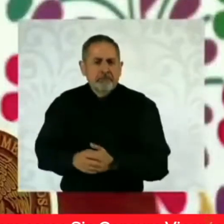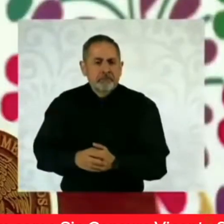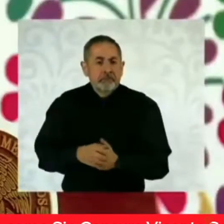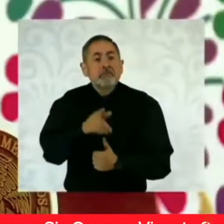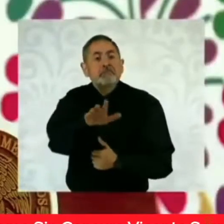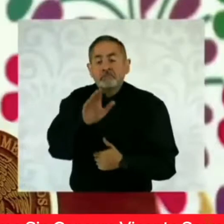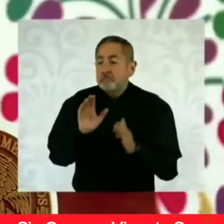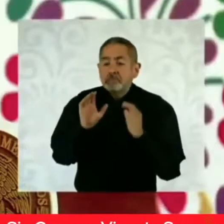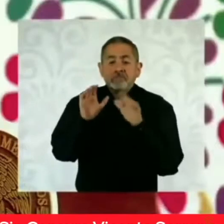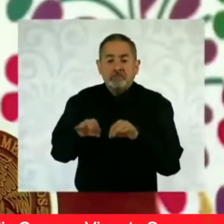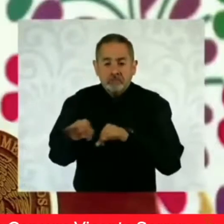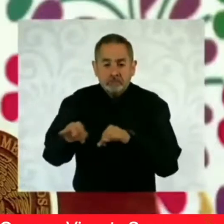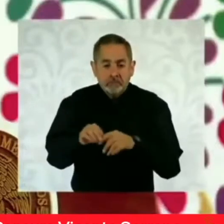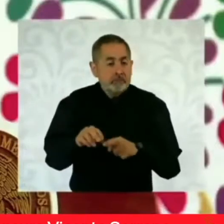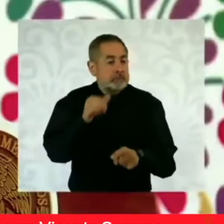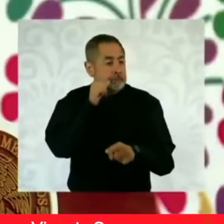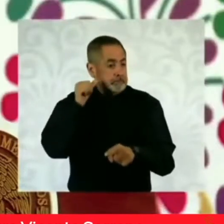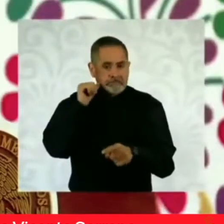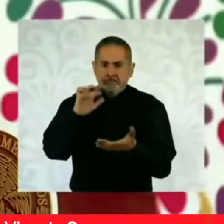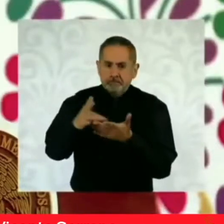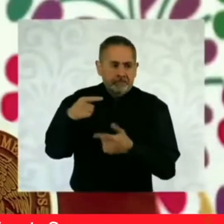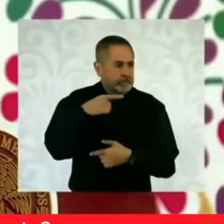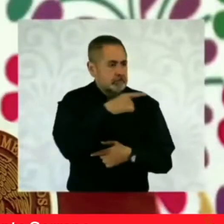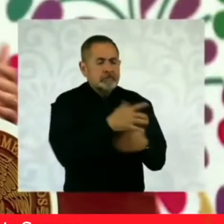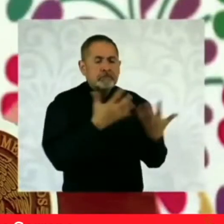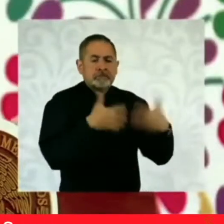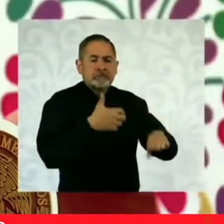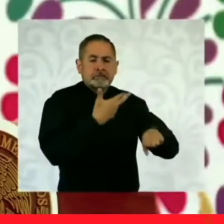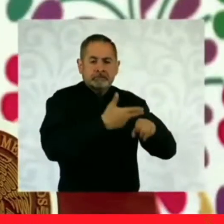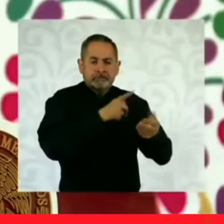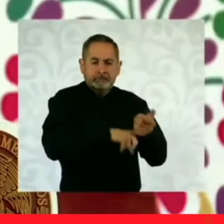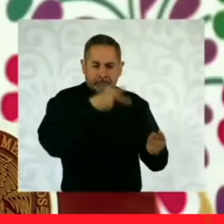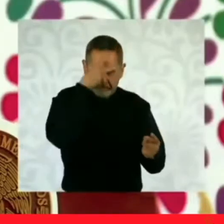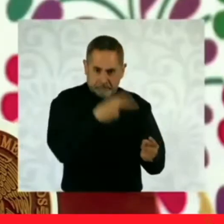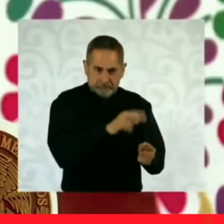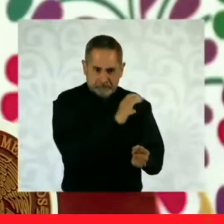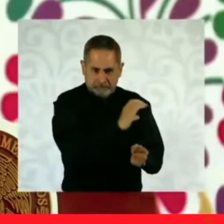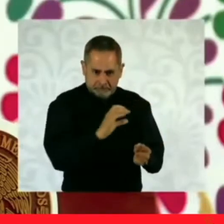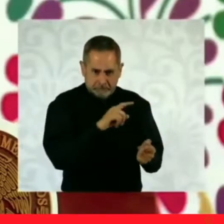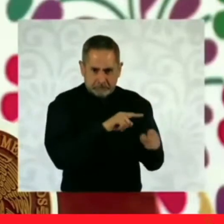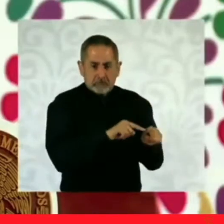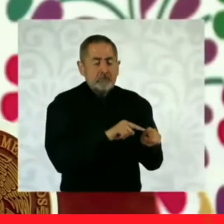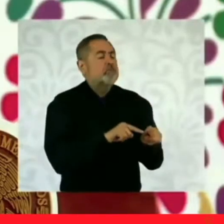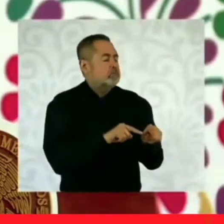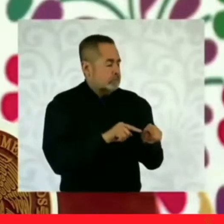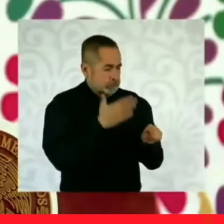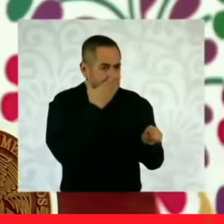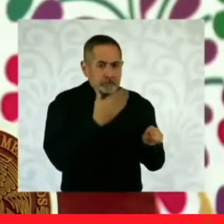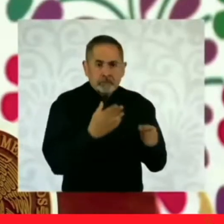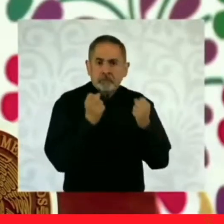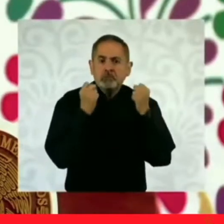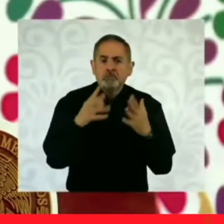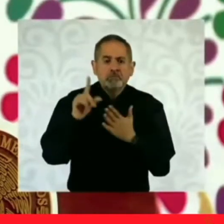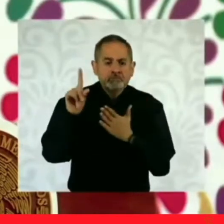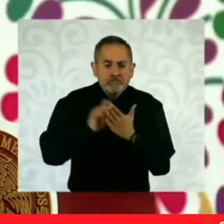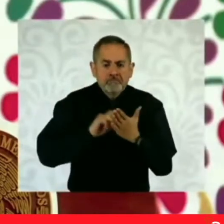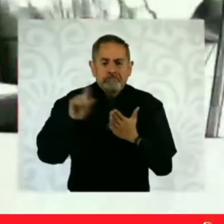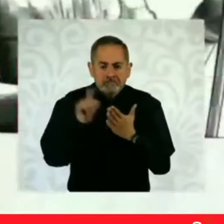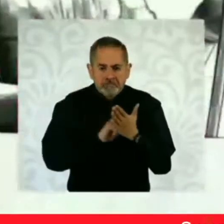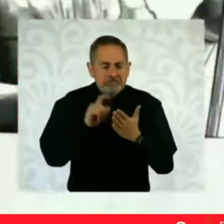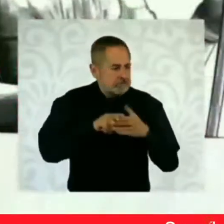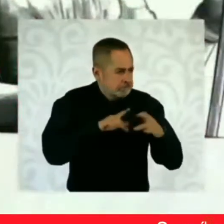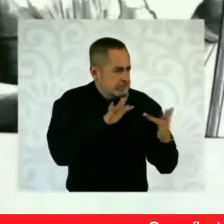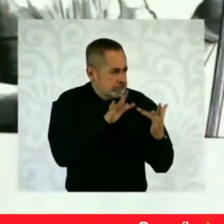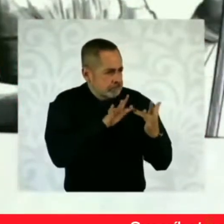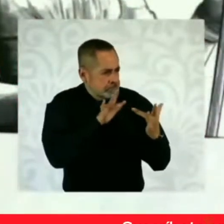Empleo. Ahí agradecemos al Consejo Coordinador Empresarial, porque llevamos trabajando esto ya varios meses.